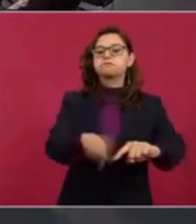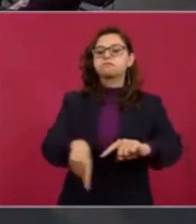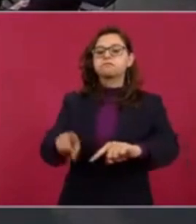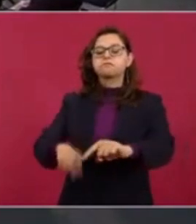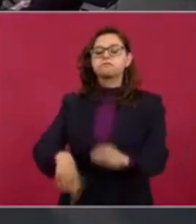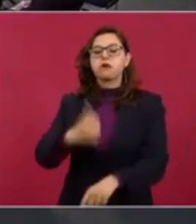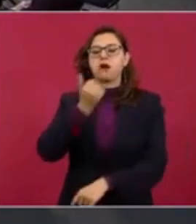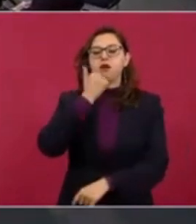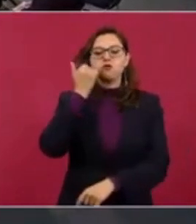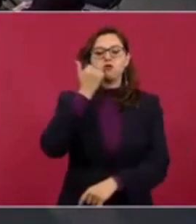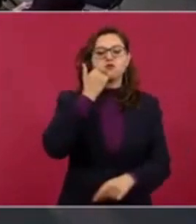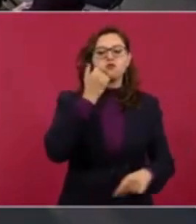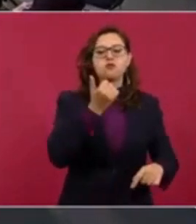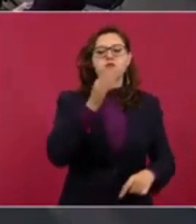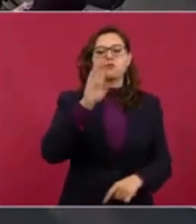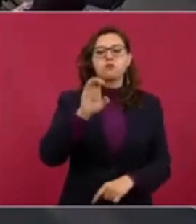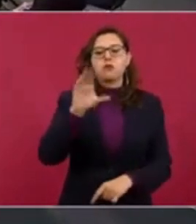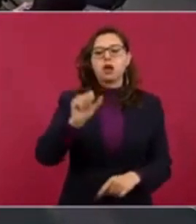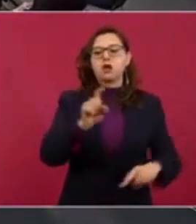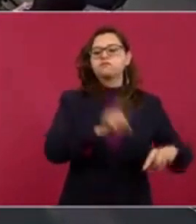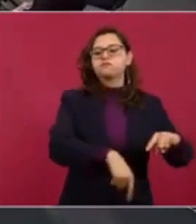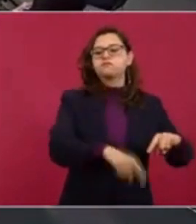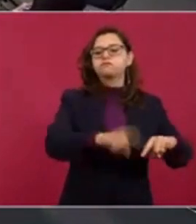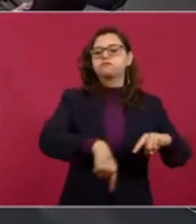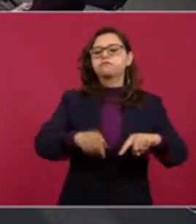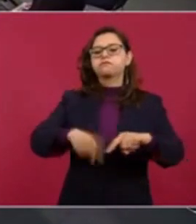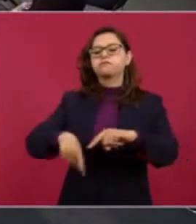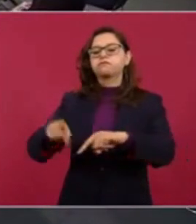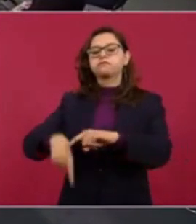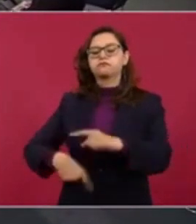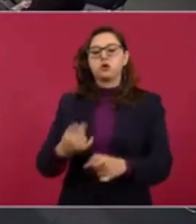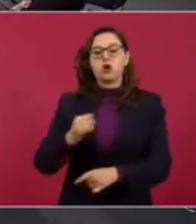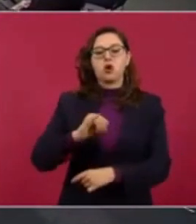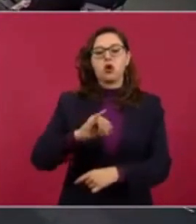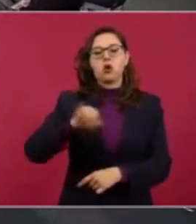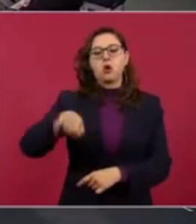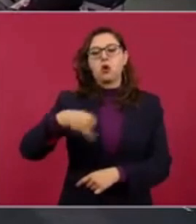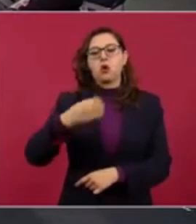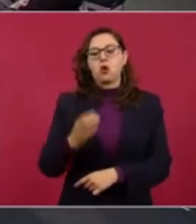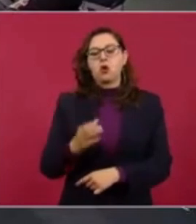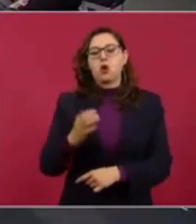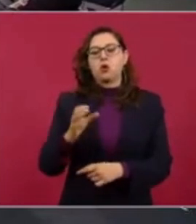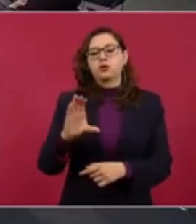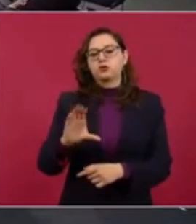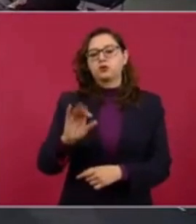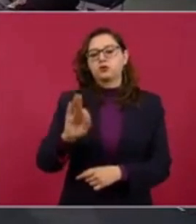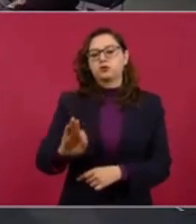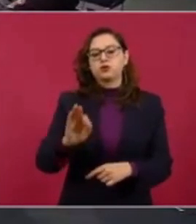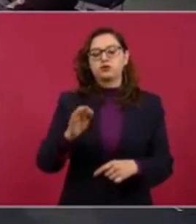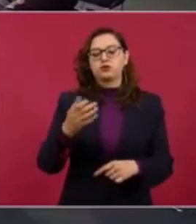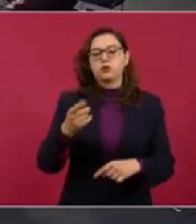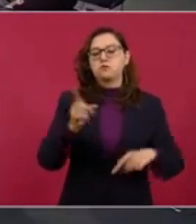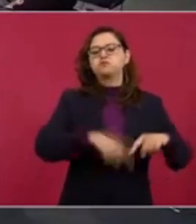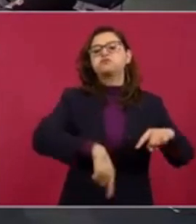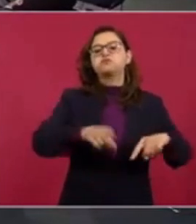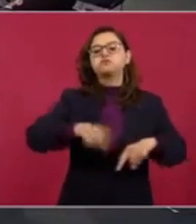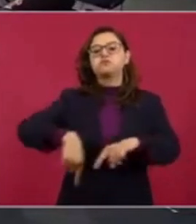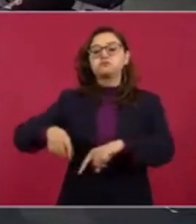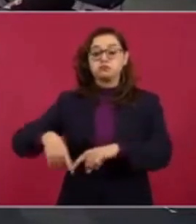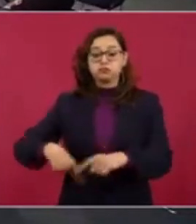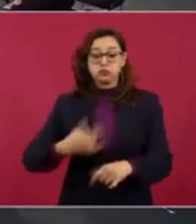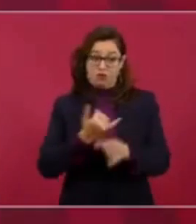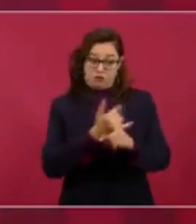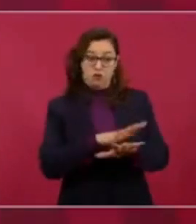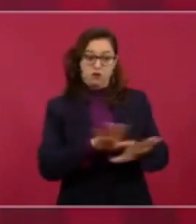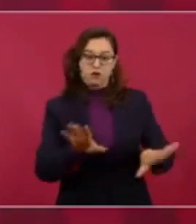alumnos también de educación superior, sobre todo en la beca de Jóvenes Escribiendo el Futuro. No tengo esa información, pero vamos a pedir